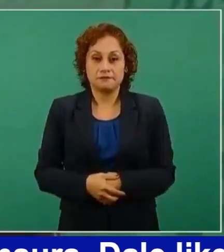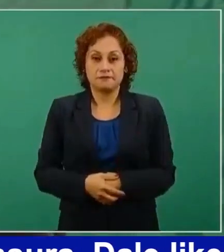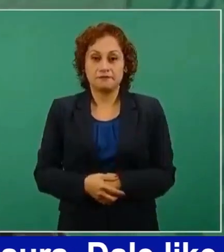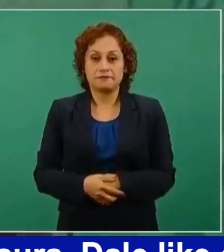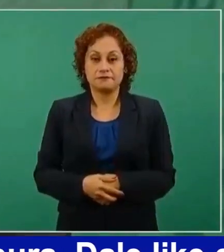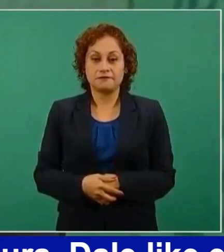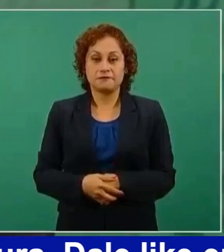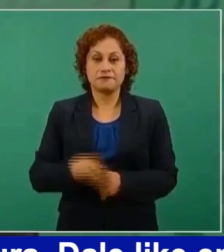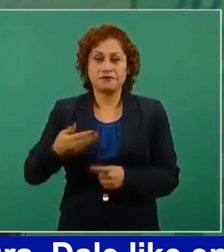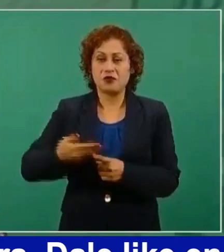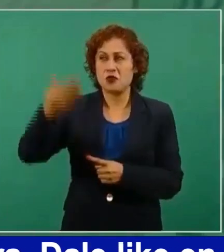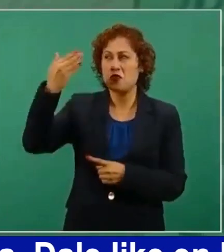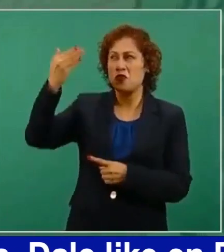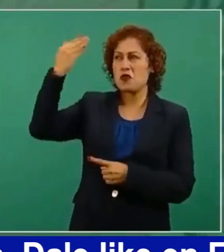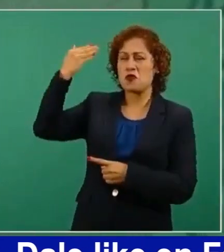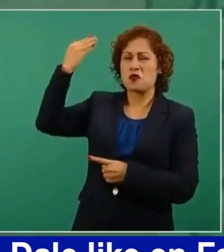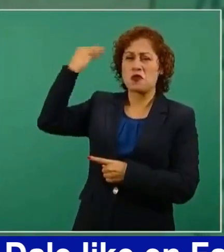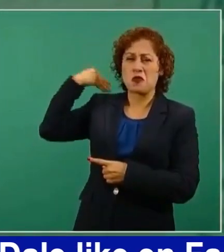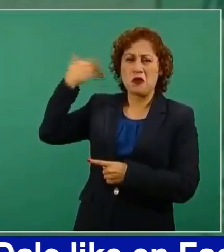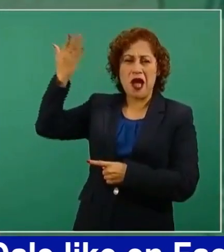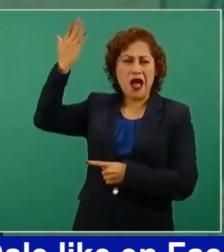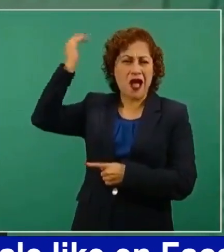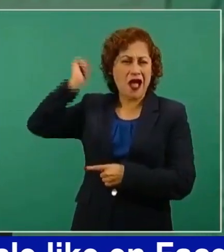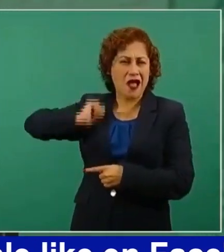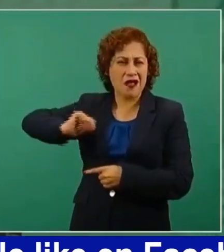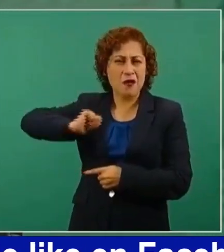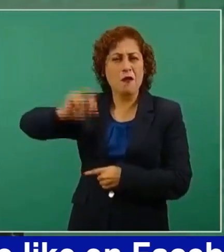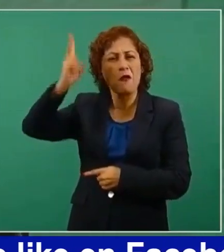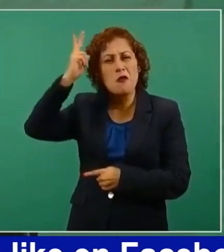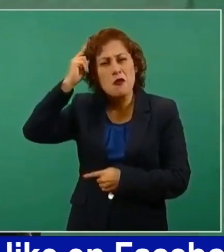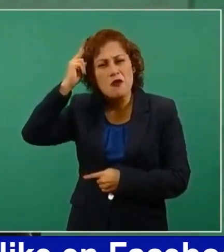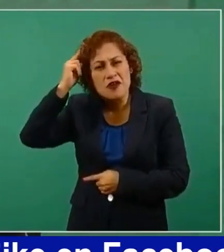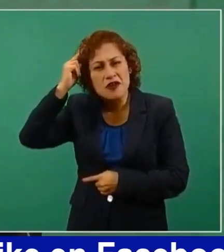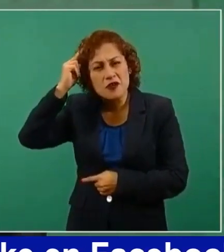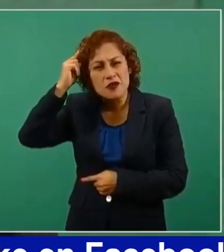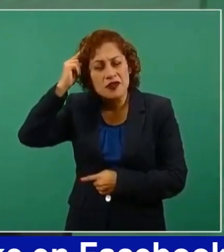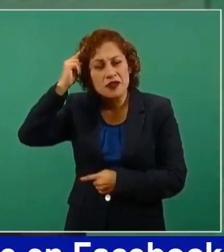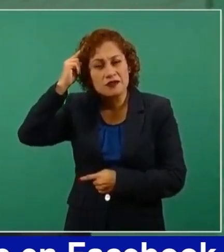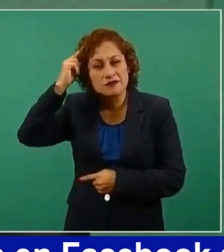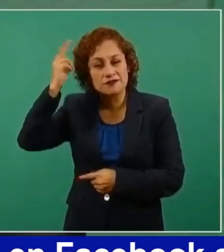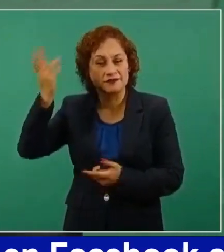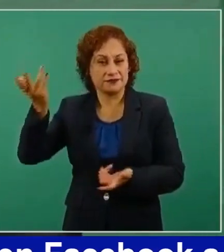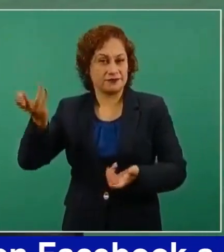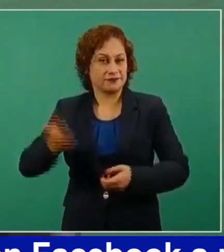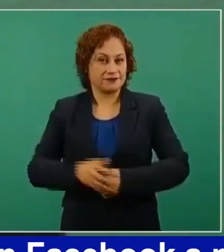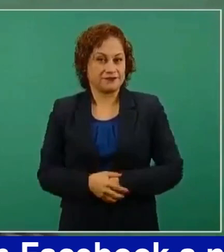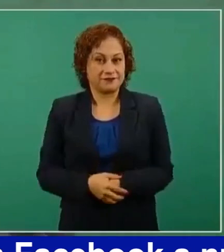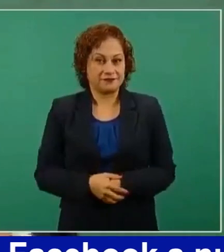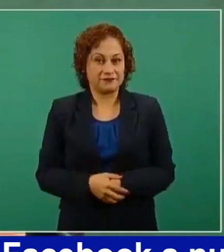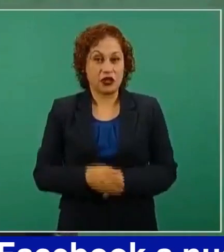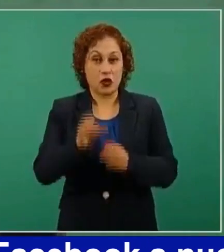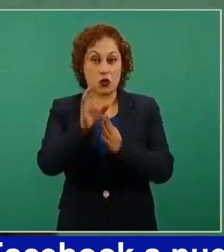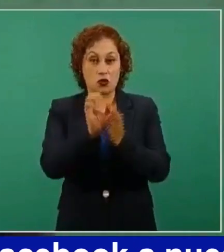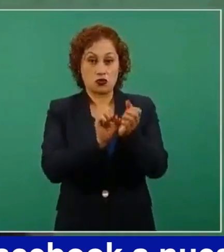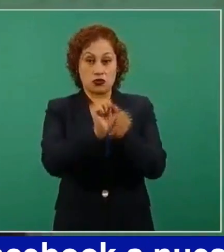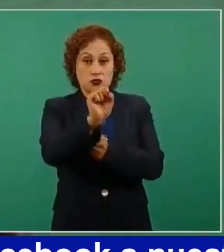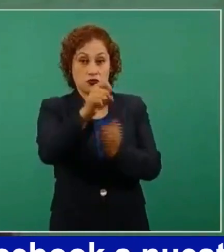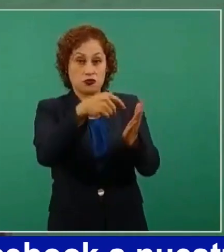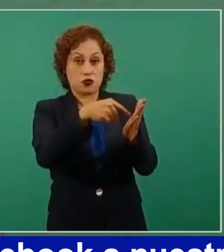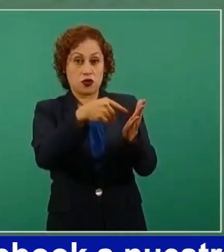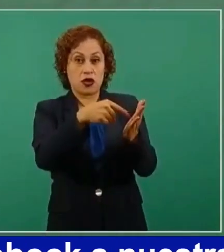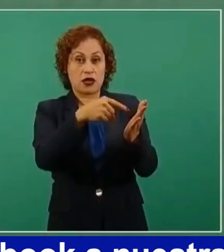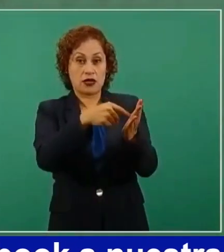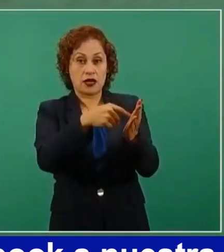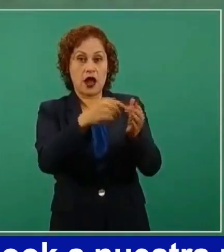desde el tiempo de Porfirio Díaz. La Constitución se respetaba en la forma, pero